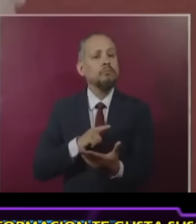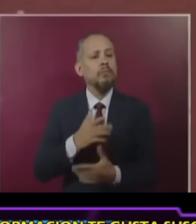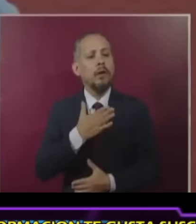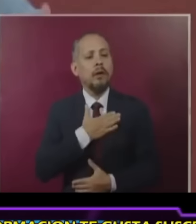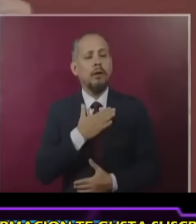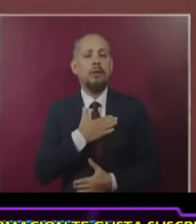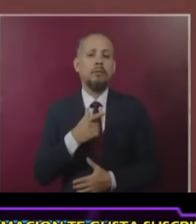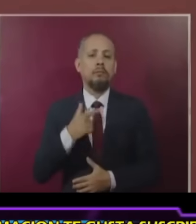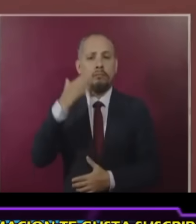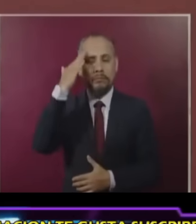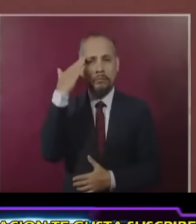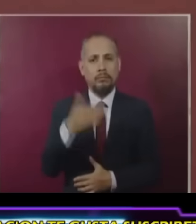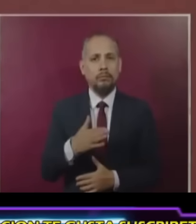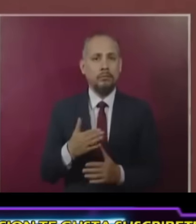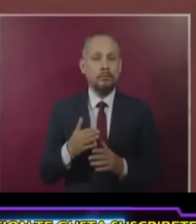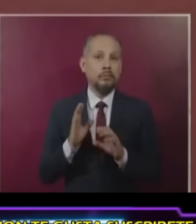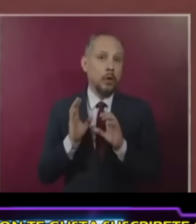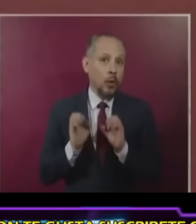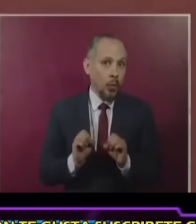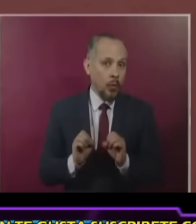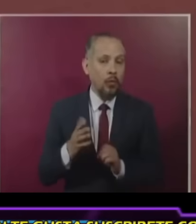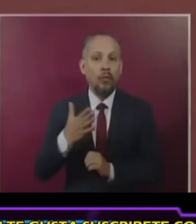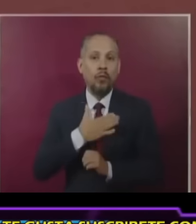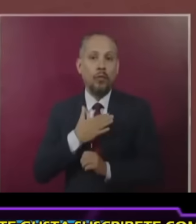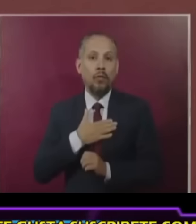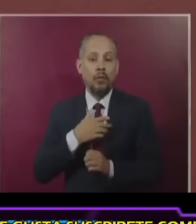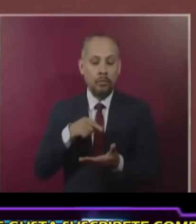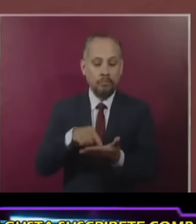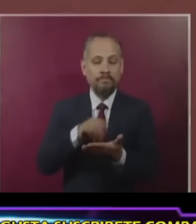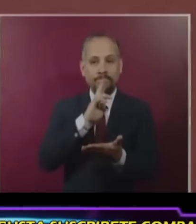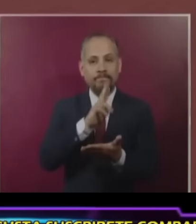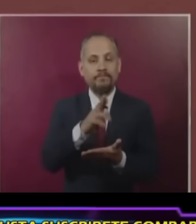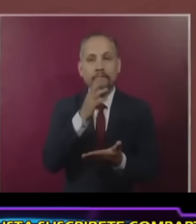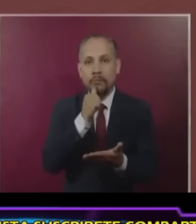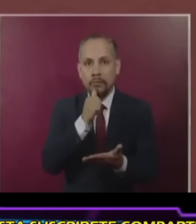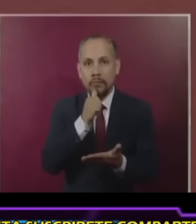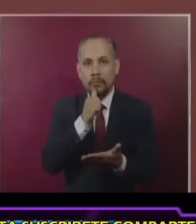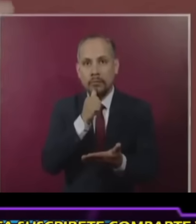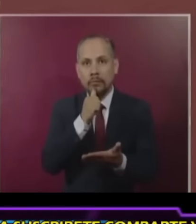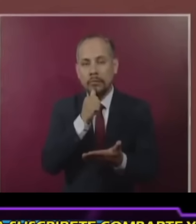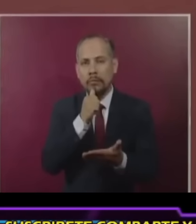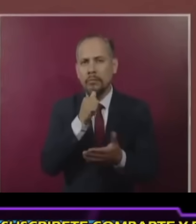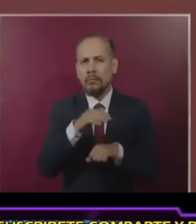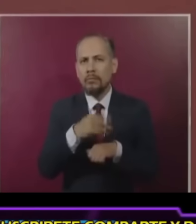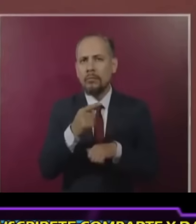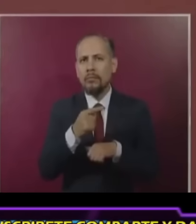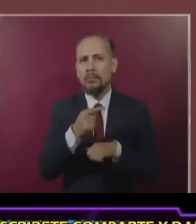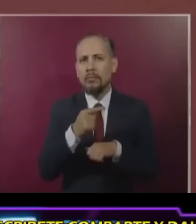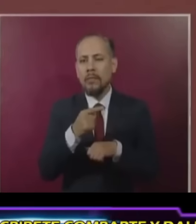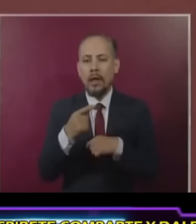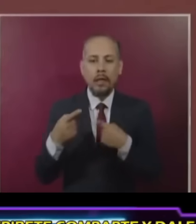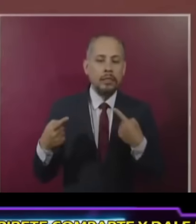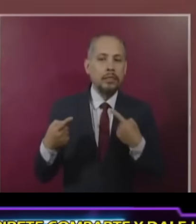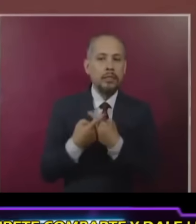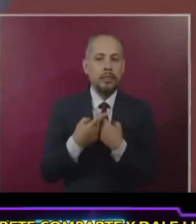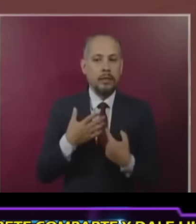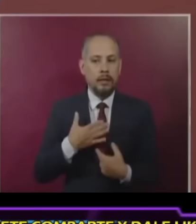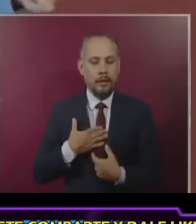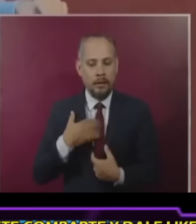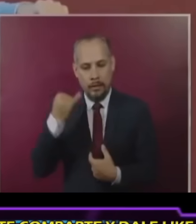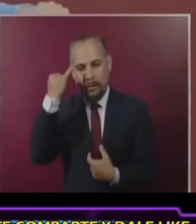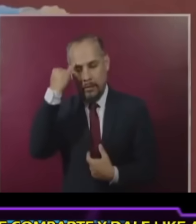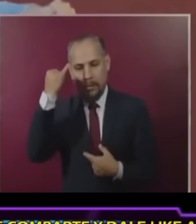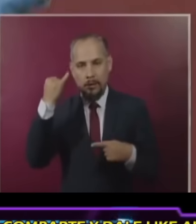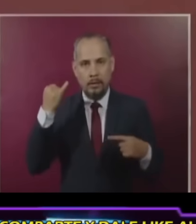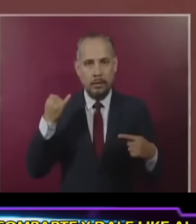sea debe decir yo no puedo resolver cuándo tiene un interés personal en ese asunto o